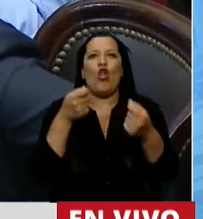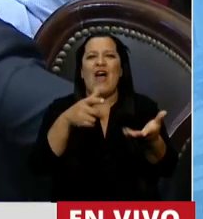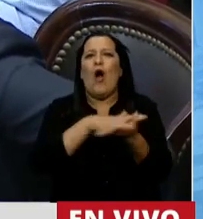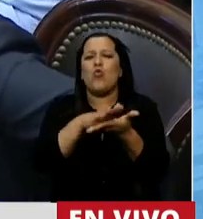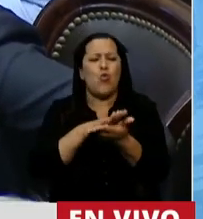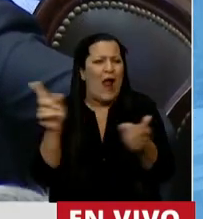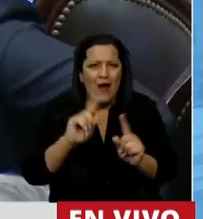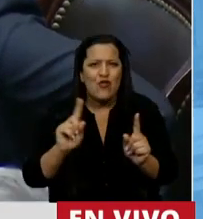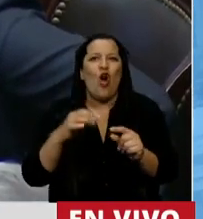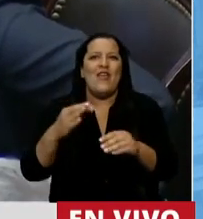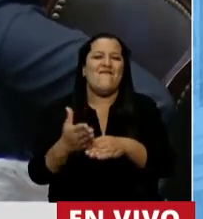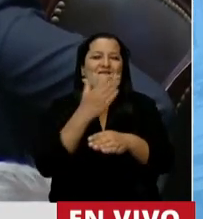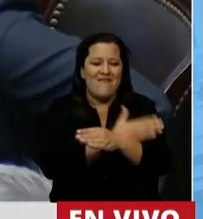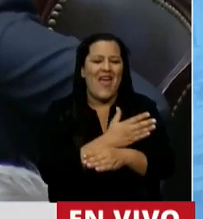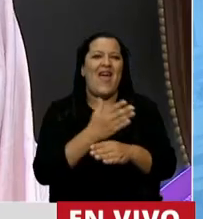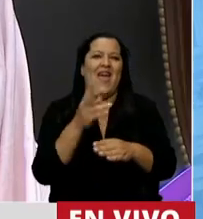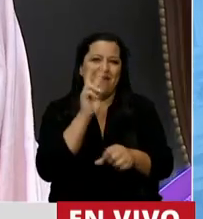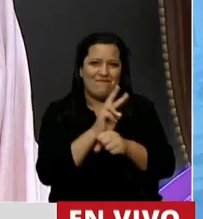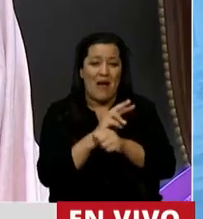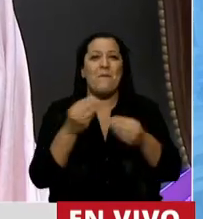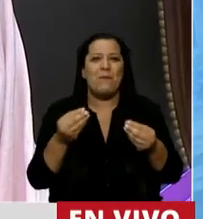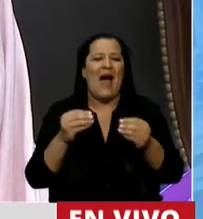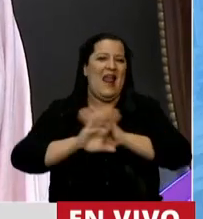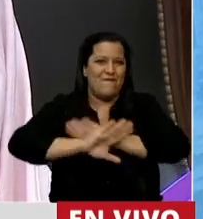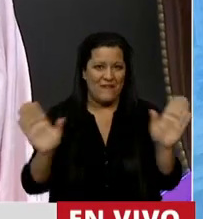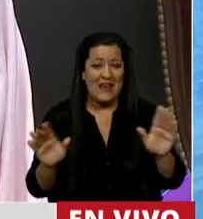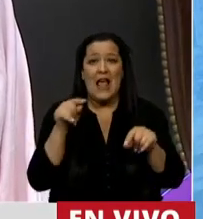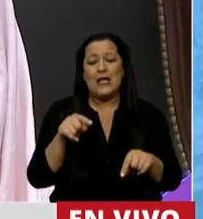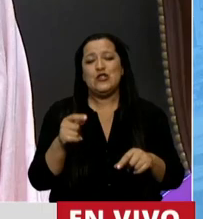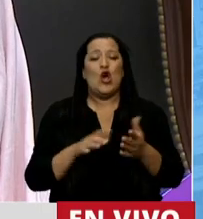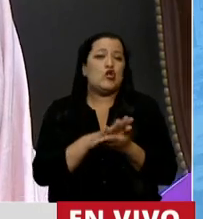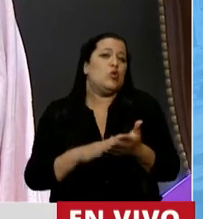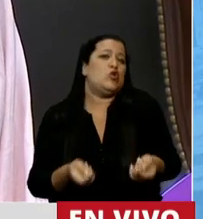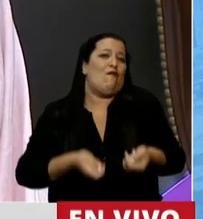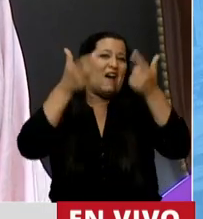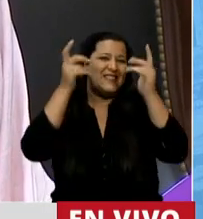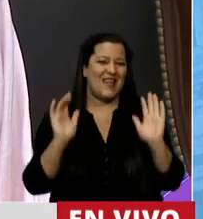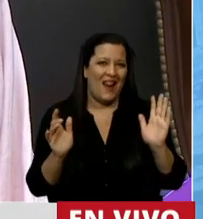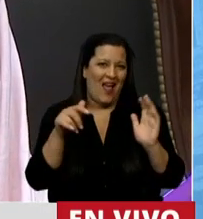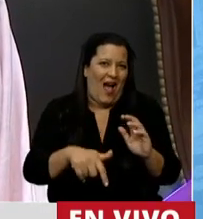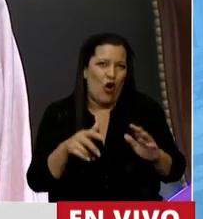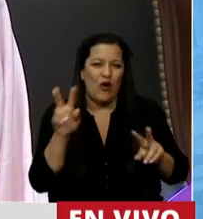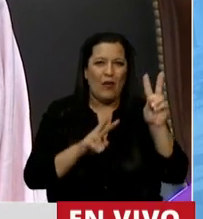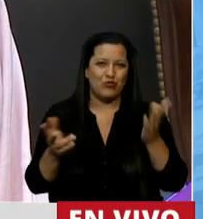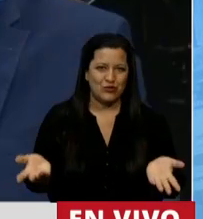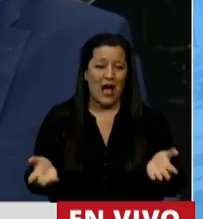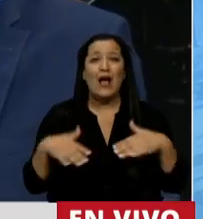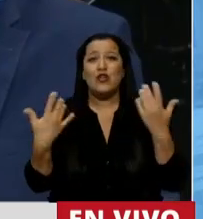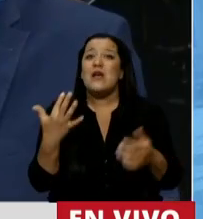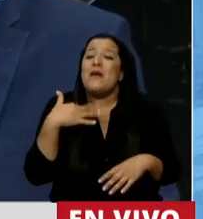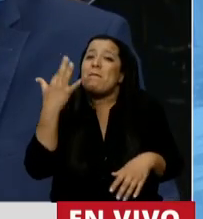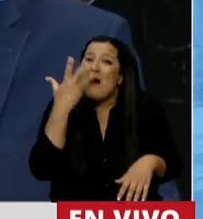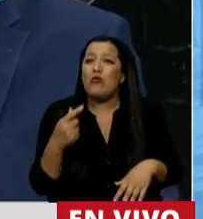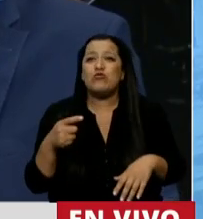evitar erradicar. Y lo que estamos haciendo ahora es la solución más simple. En lugar de eso, presidente, me encantaría que estén